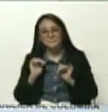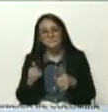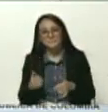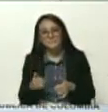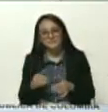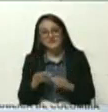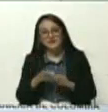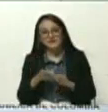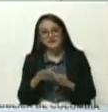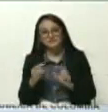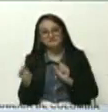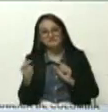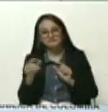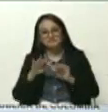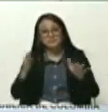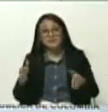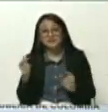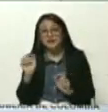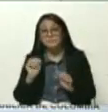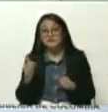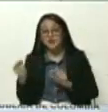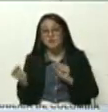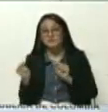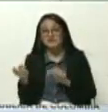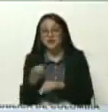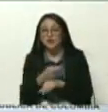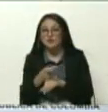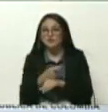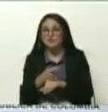la mesa de conversaciones,